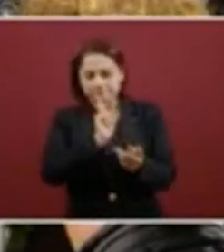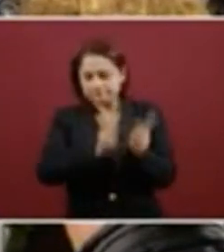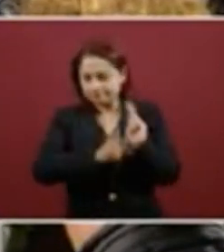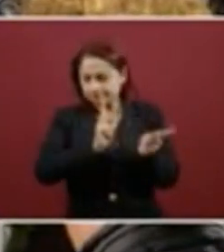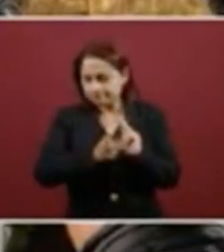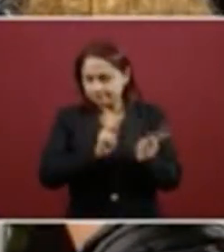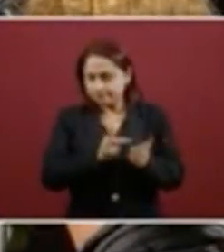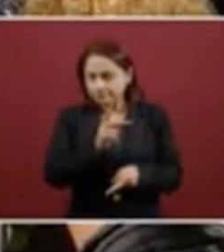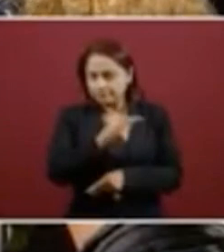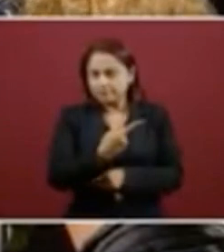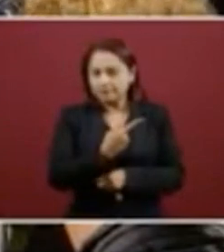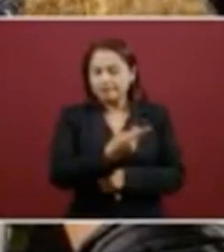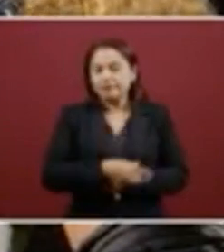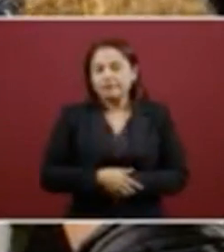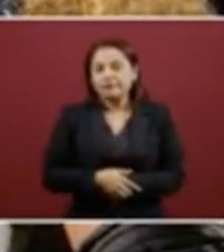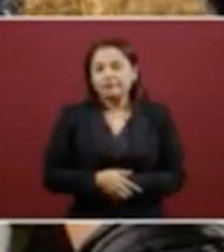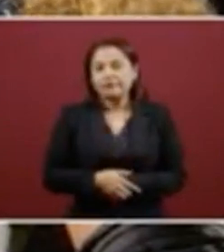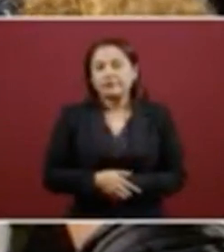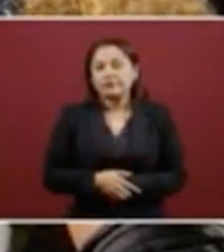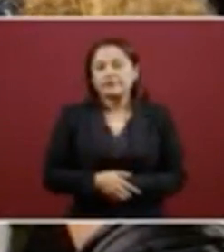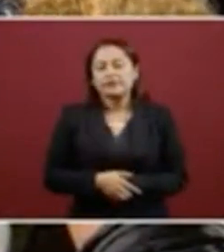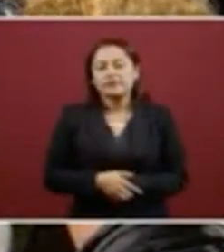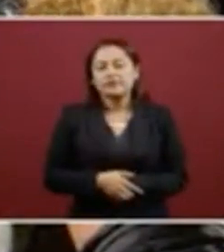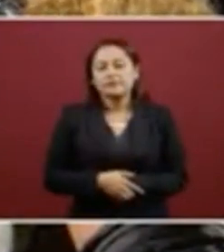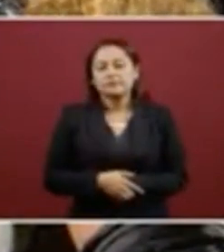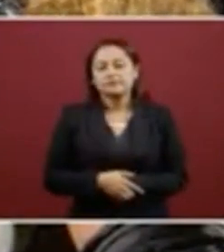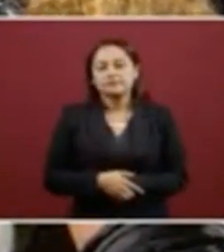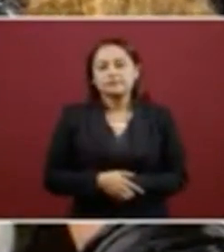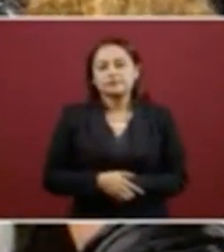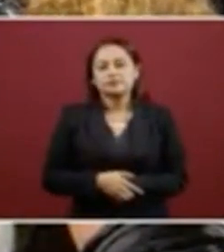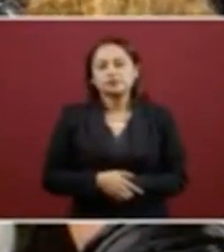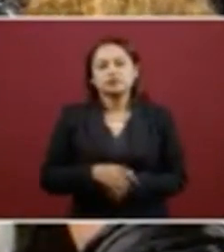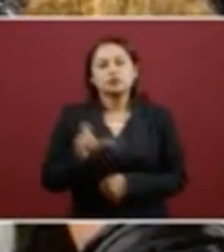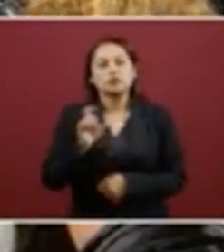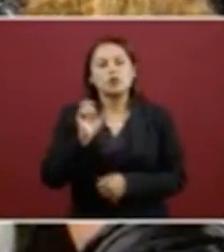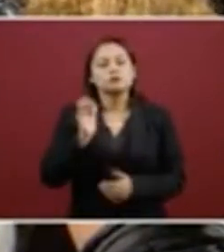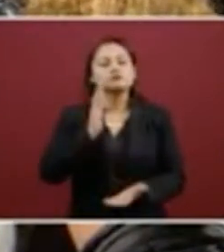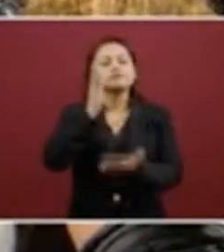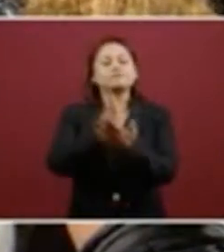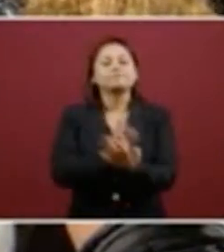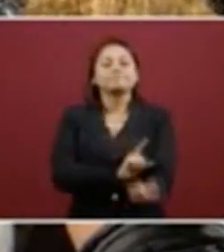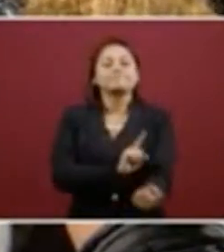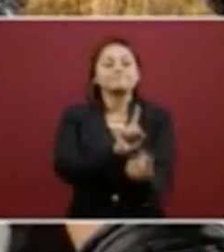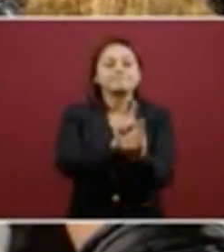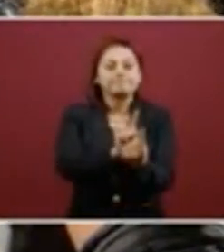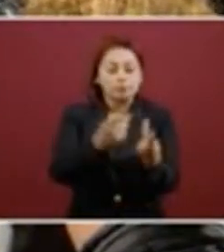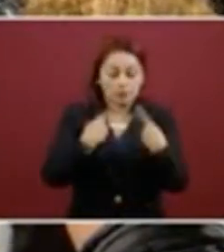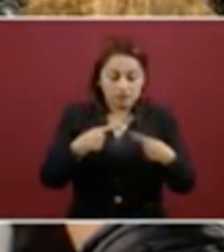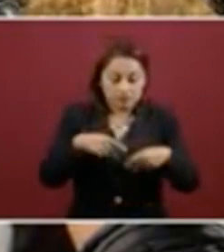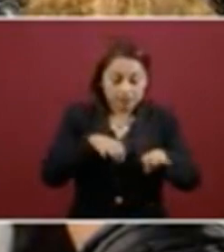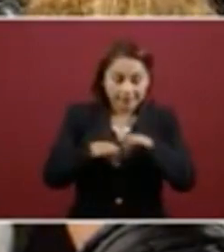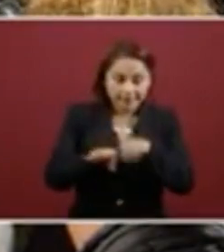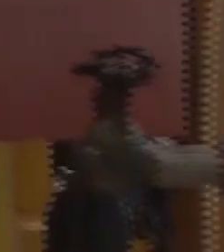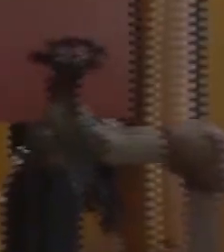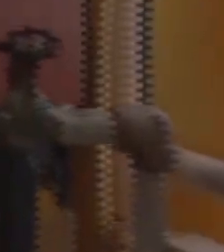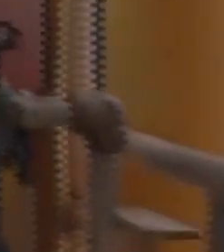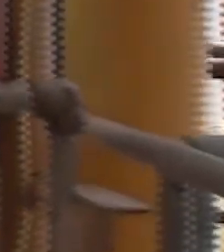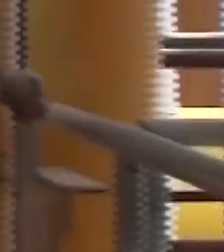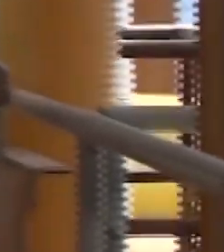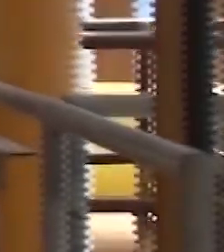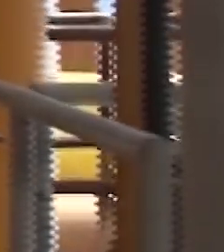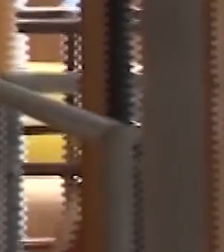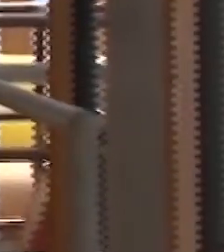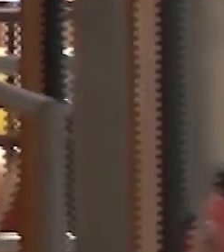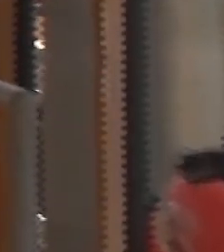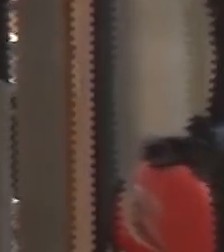tronó tres veces, uh-huh, o dos veces en el Senado para ser comisionado de la CRE, sí, y ahora ha sido rechazado una o dos veces